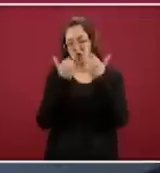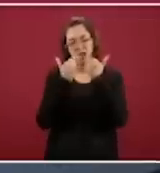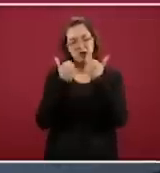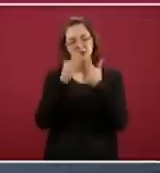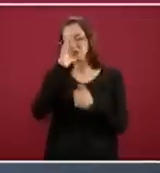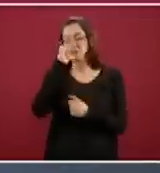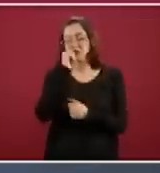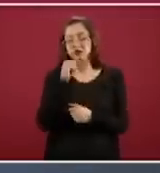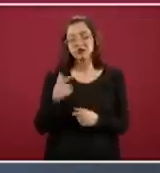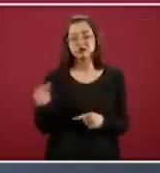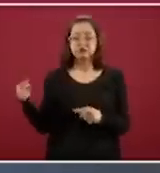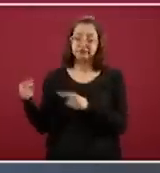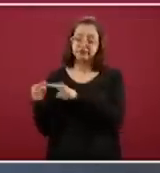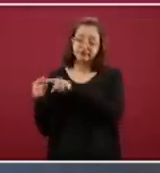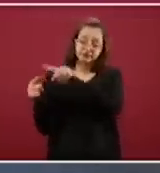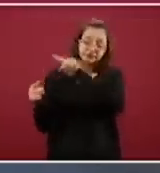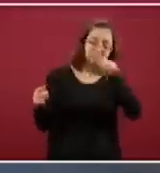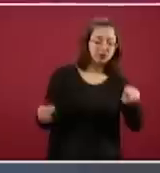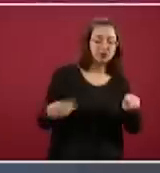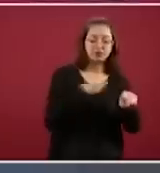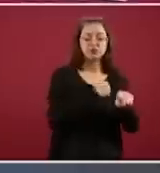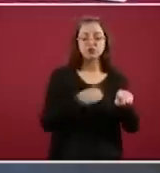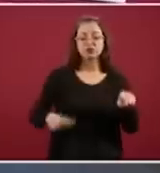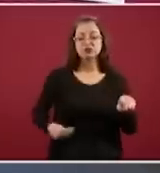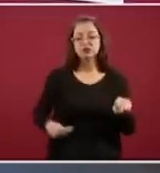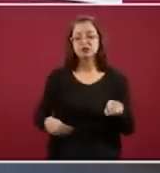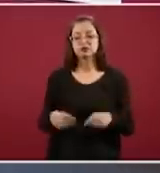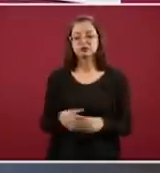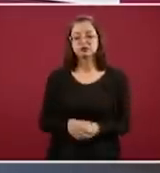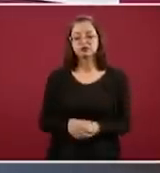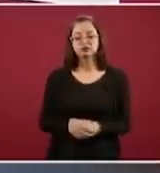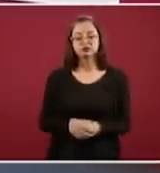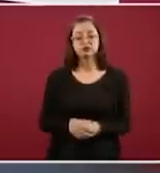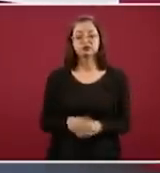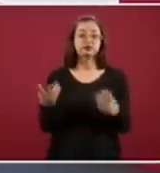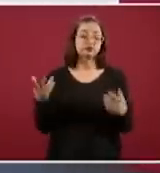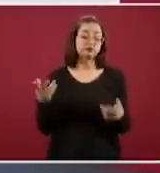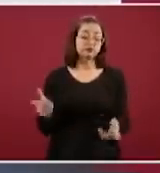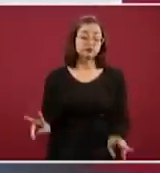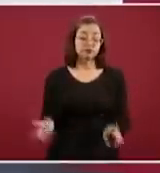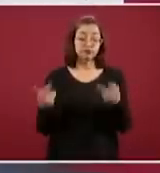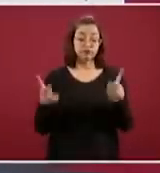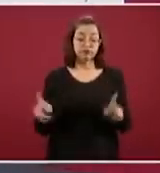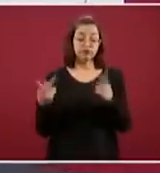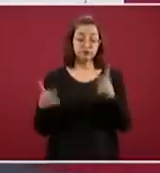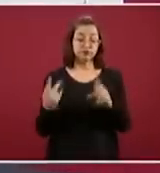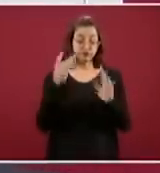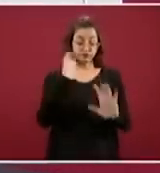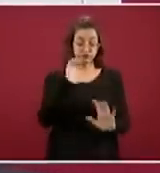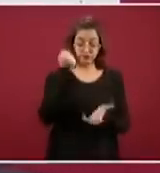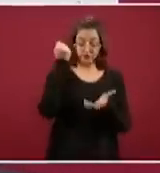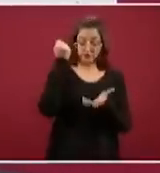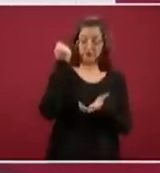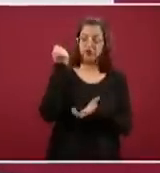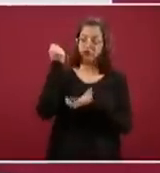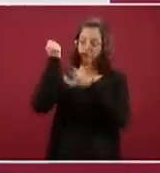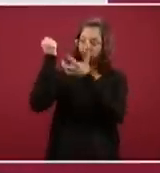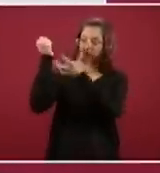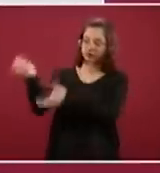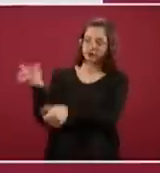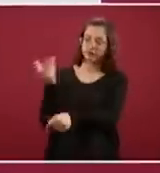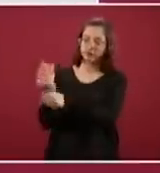municipal. Entonces, con esta subasta se van a hacer esos